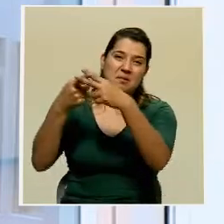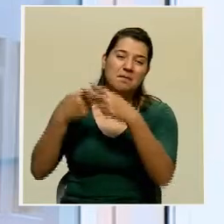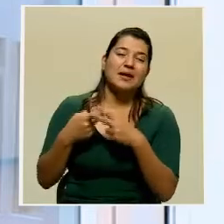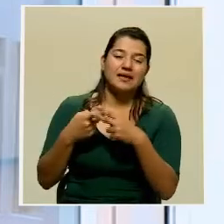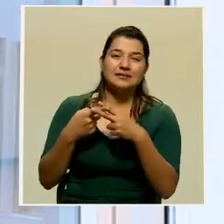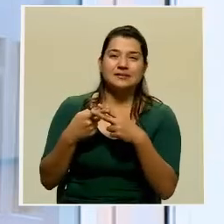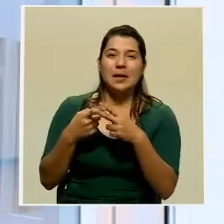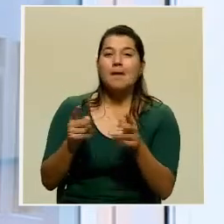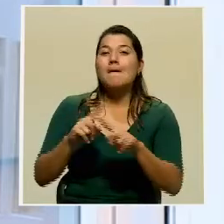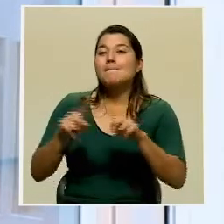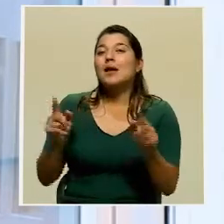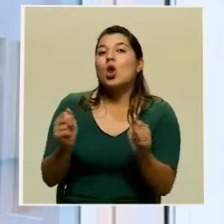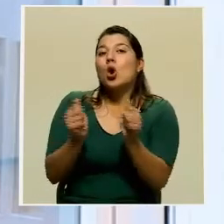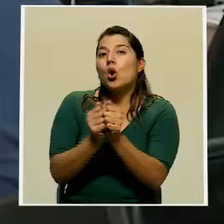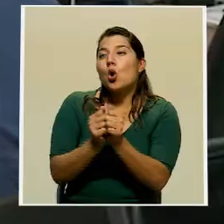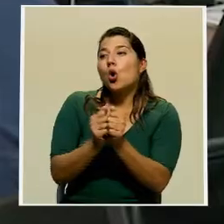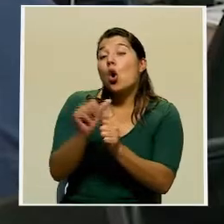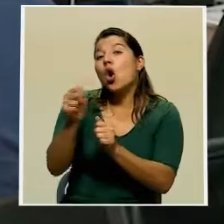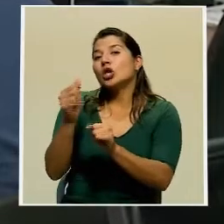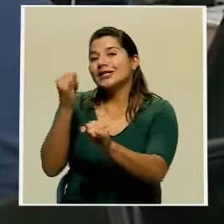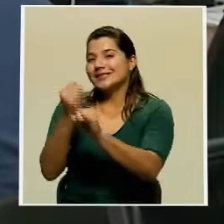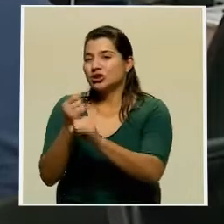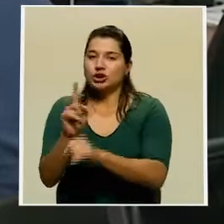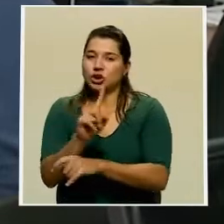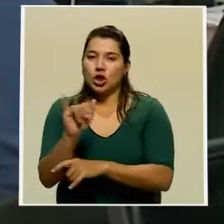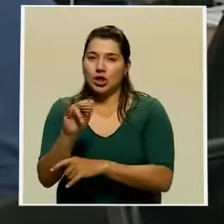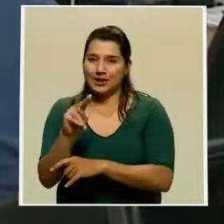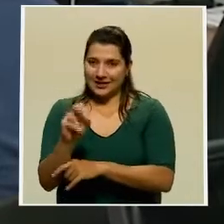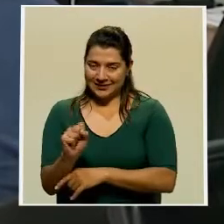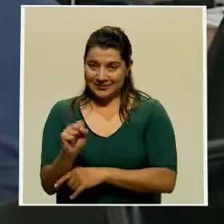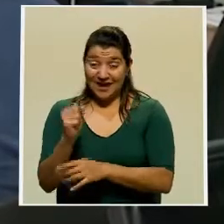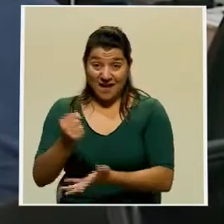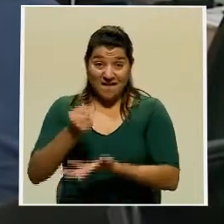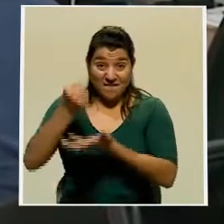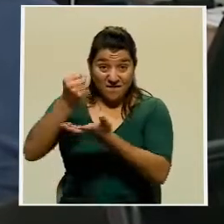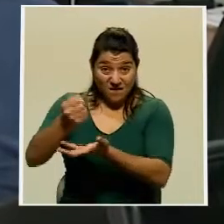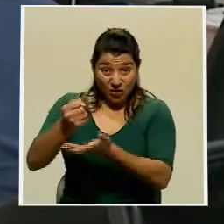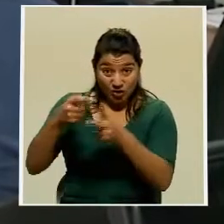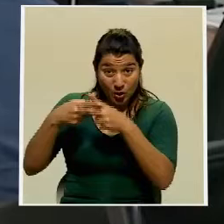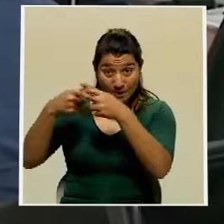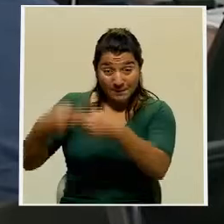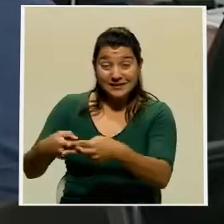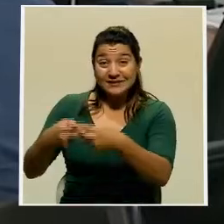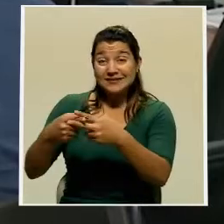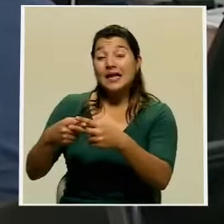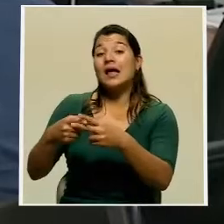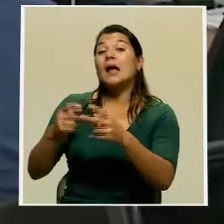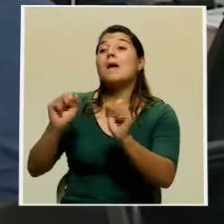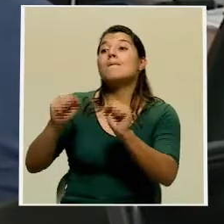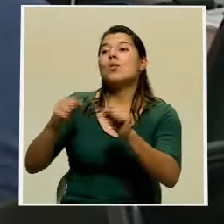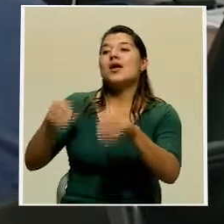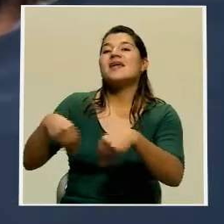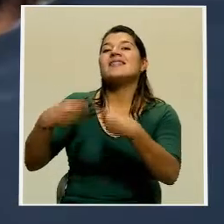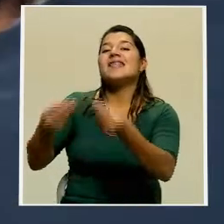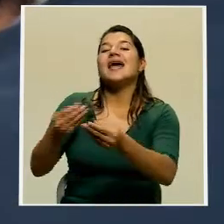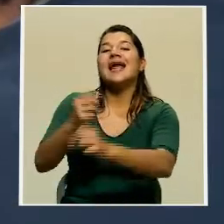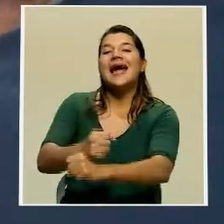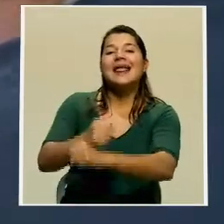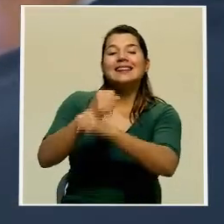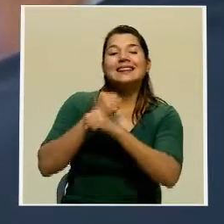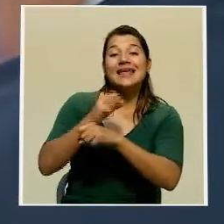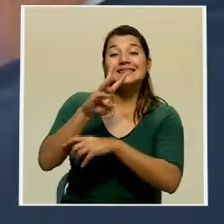otros actores y ya no con el INS. El Fondo de Avales otorgaría una garantía del 60% de los créditos para las empresas